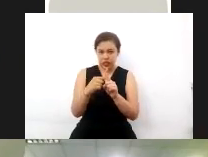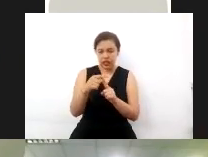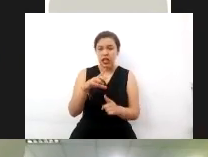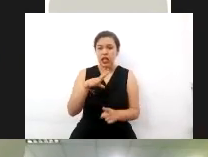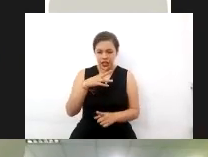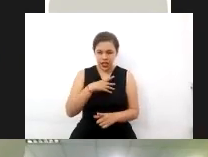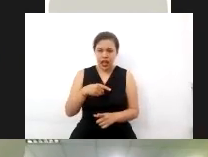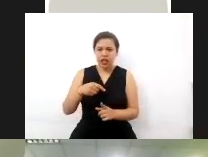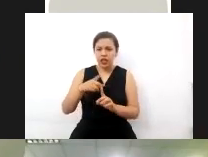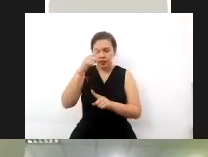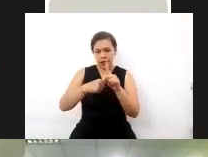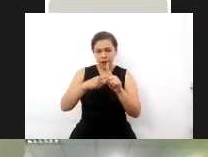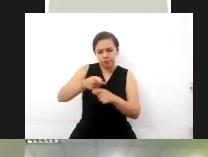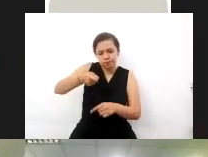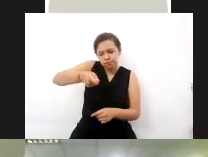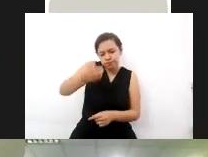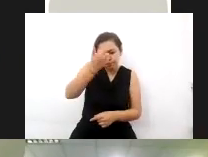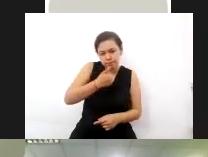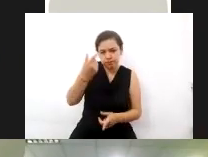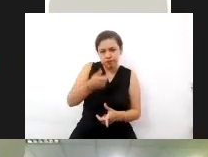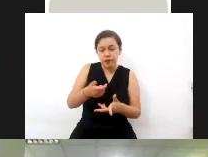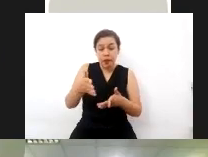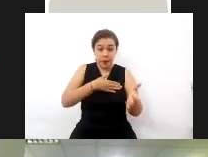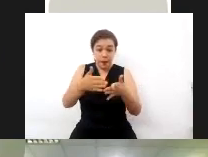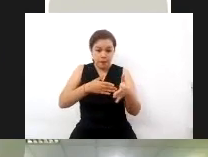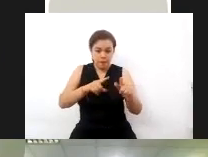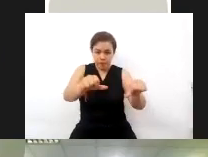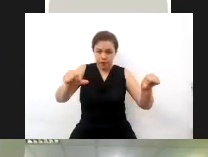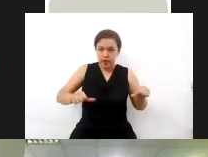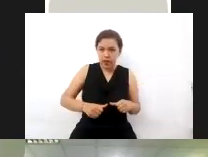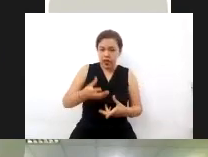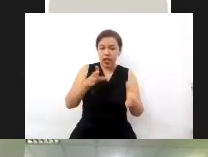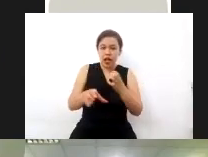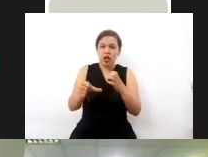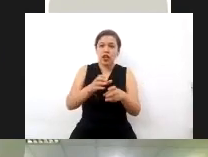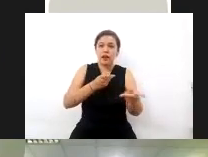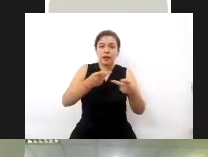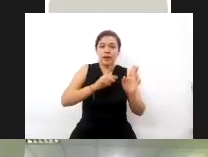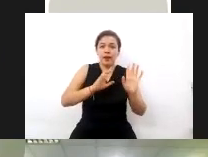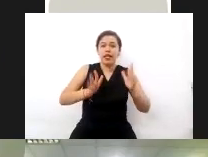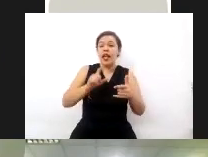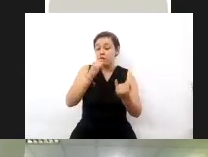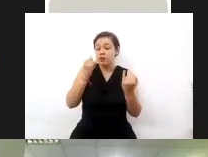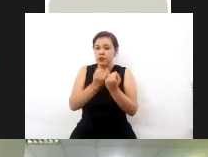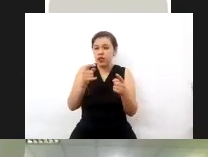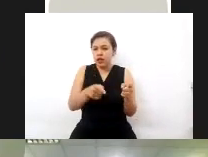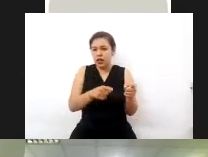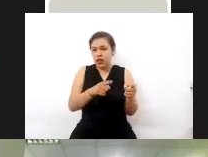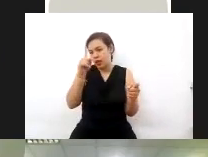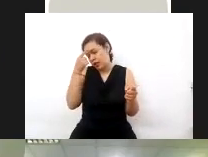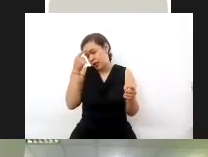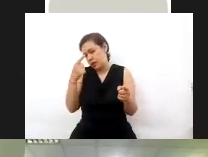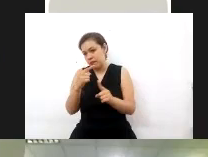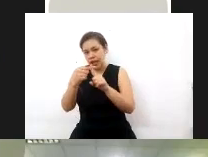termómetros tanto en el área de preparación de alimentos para los alimentos que ya están preparados como para mantener la temperatura